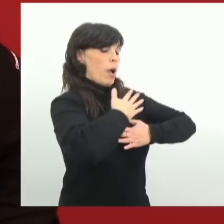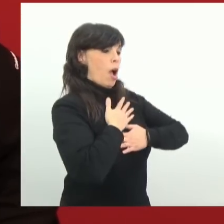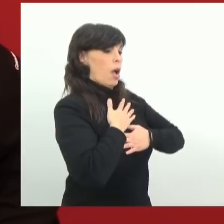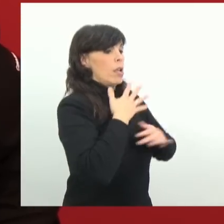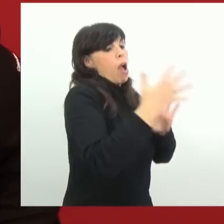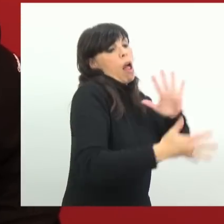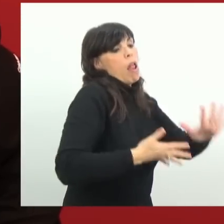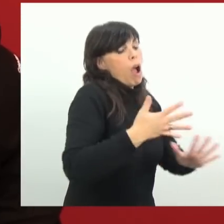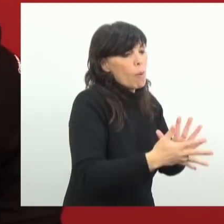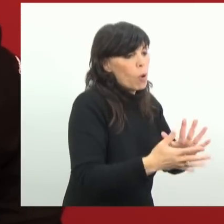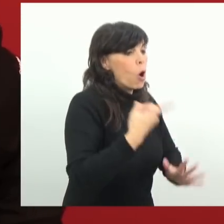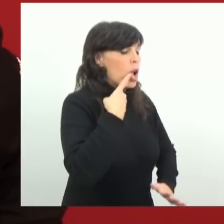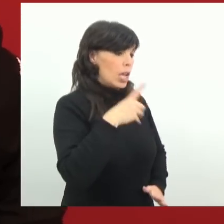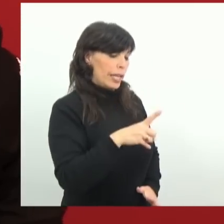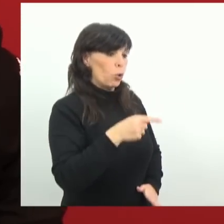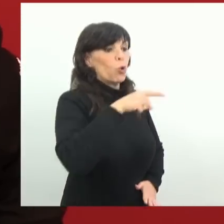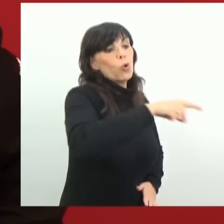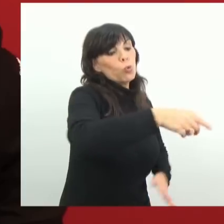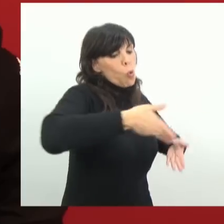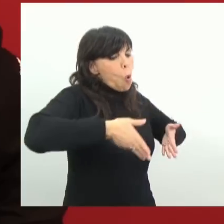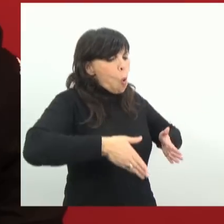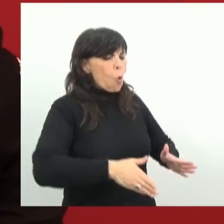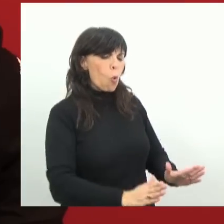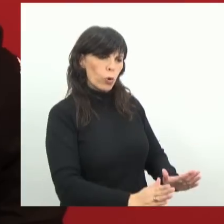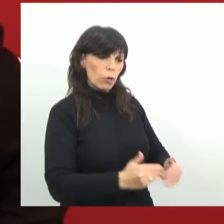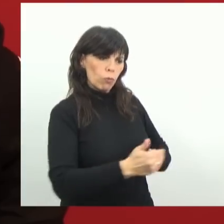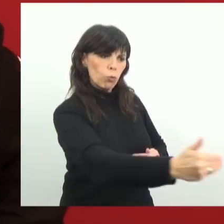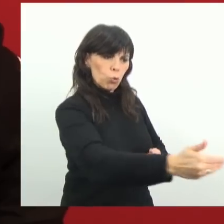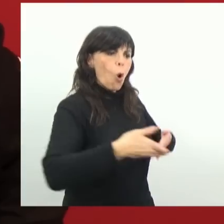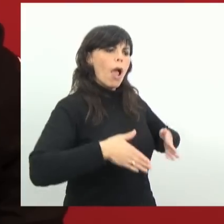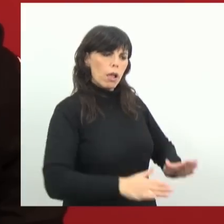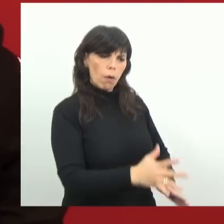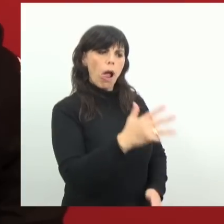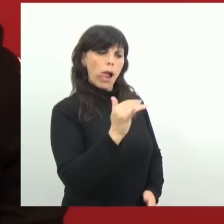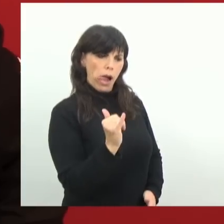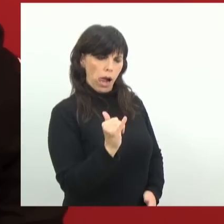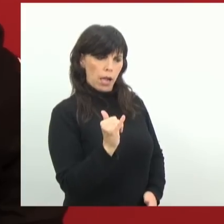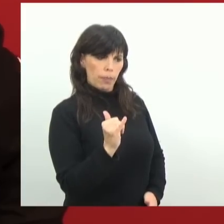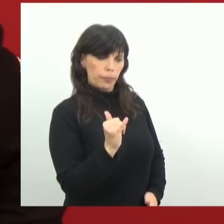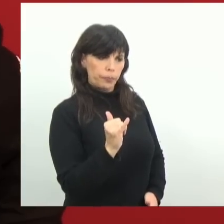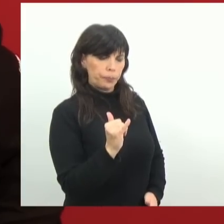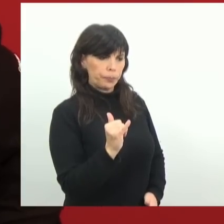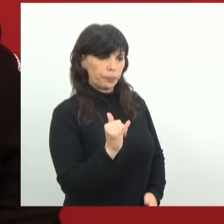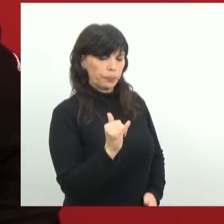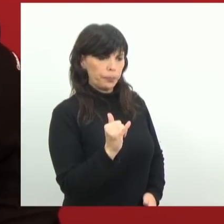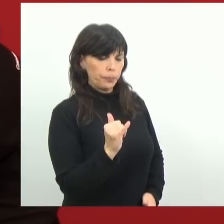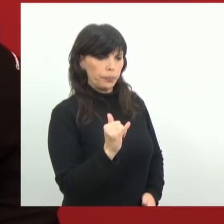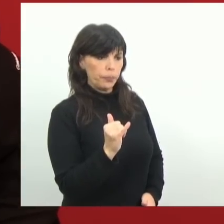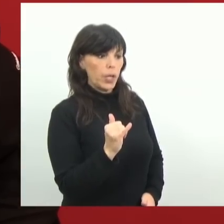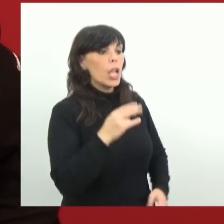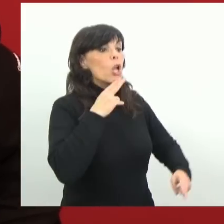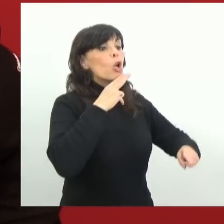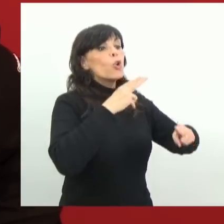y dijo que iba a tener un hijo. Y su nombre, dijo el ángel, iba a